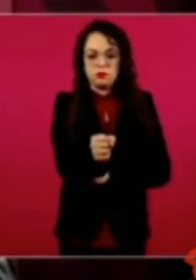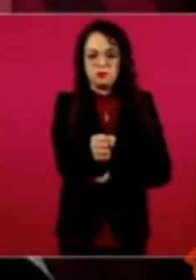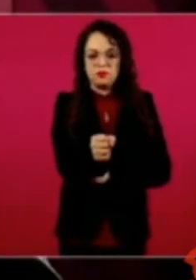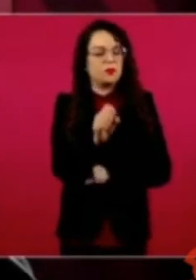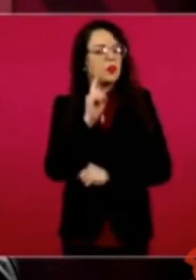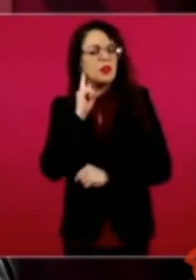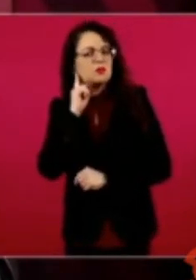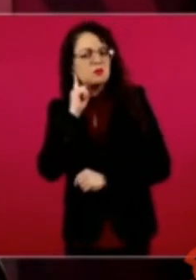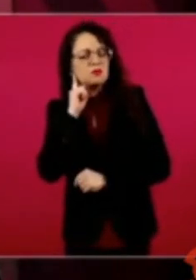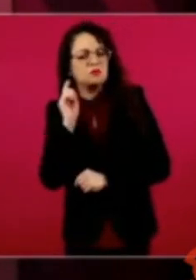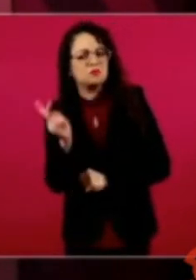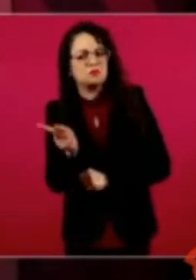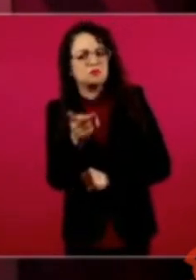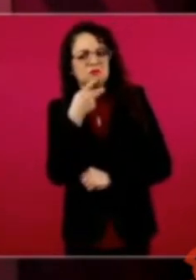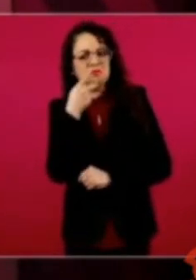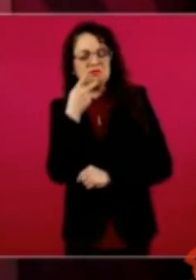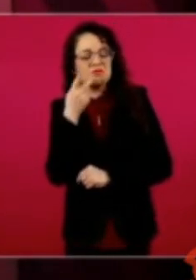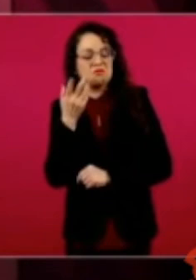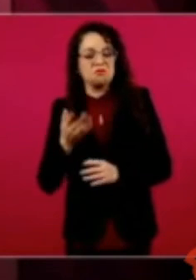Sí.